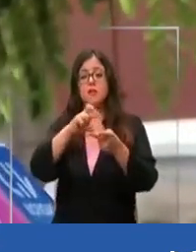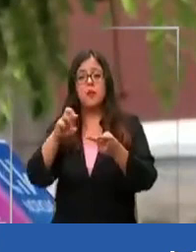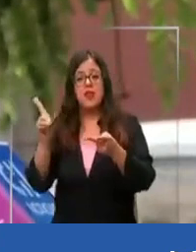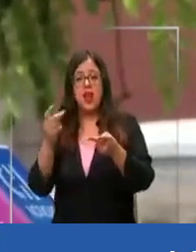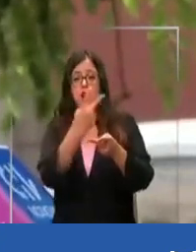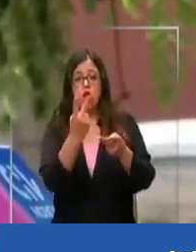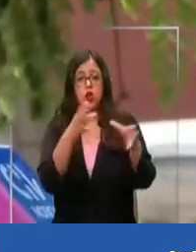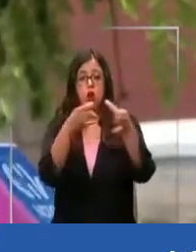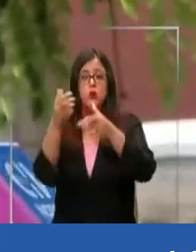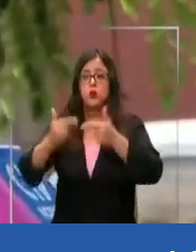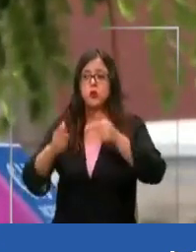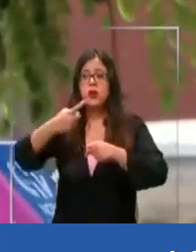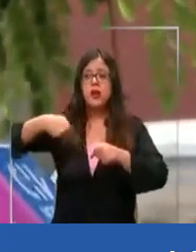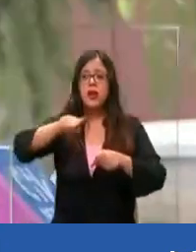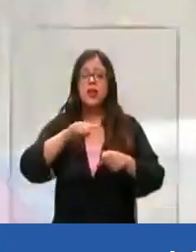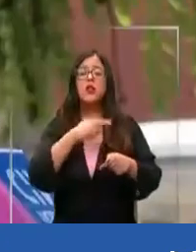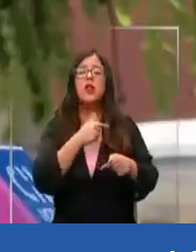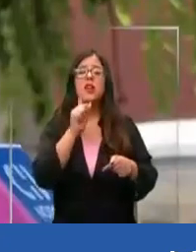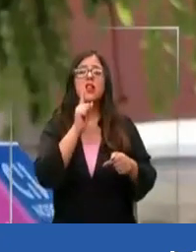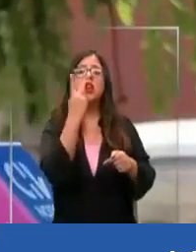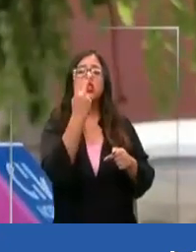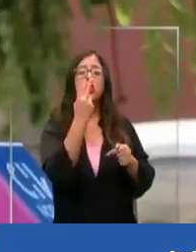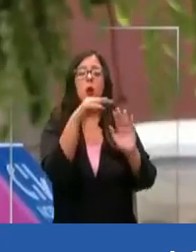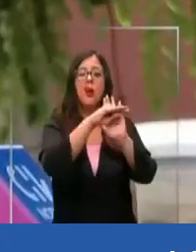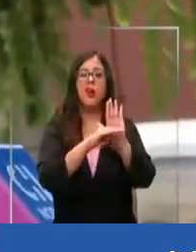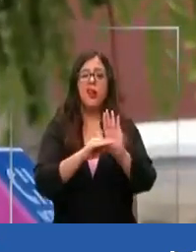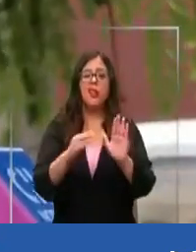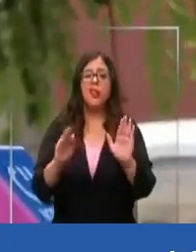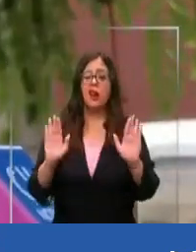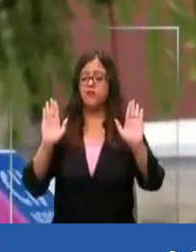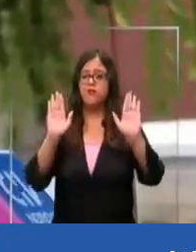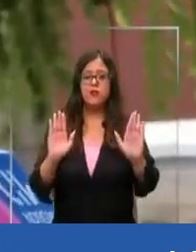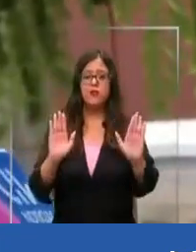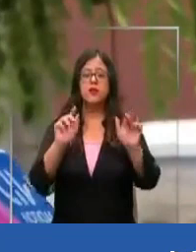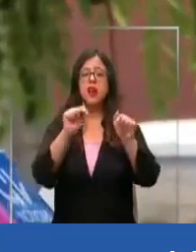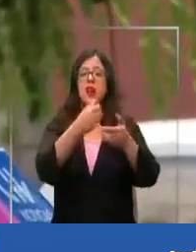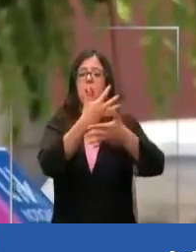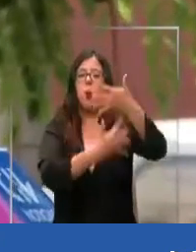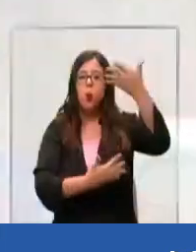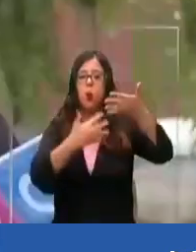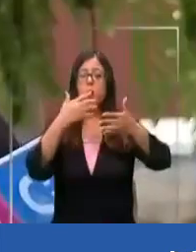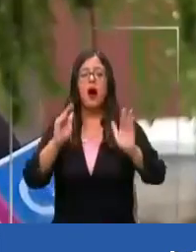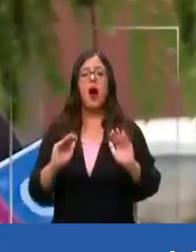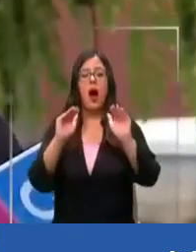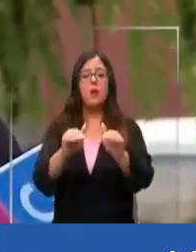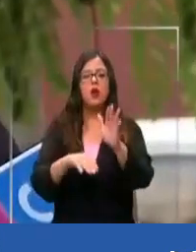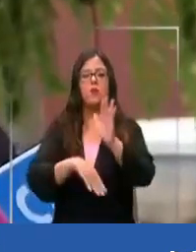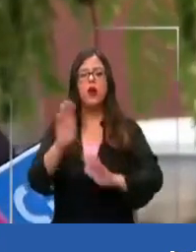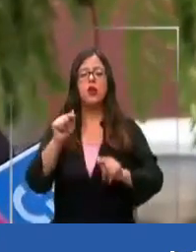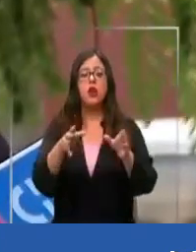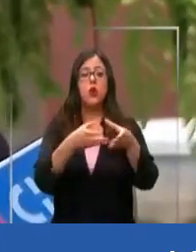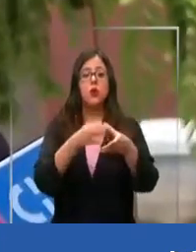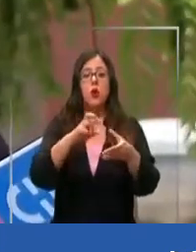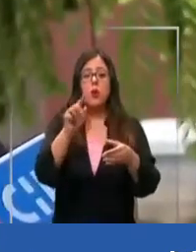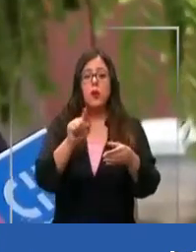posición pública de tener dos listas en orden a que ampliar la base de apoyo. El Partido Socialista ha dicho